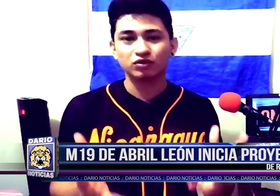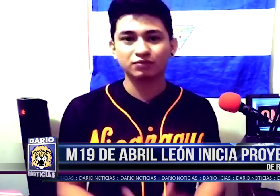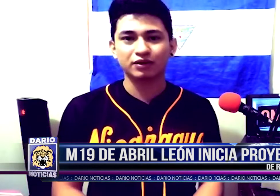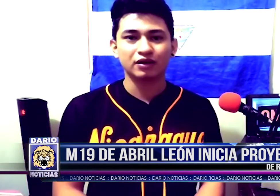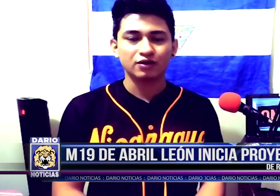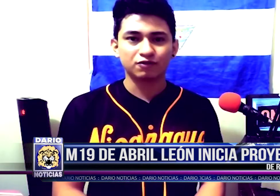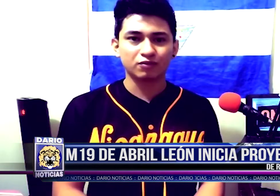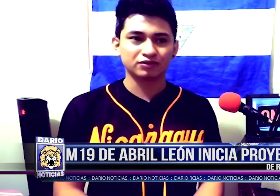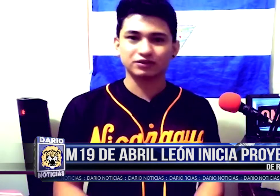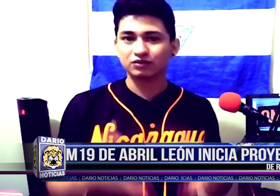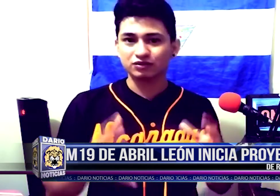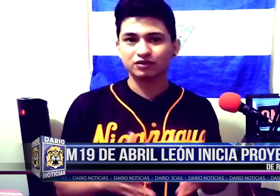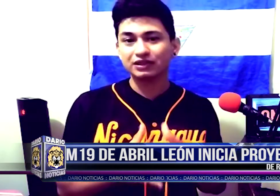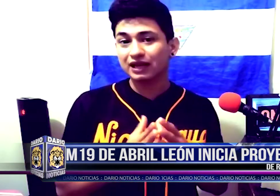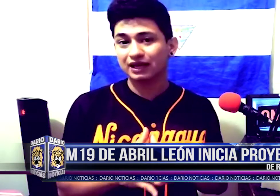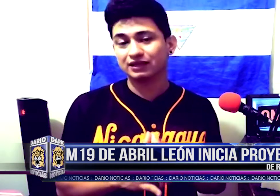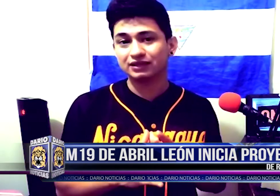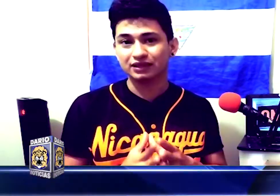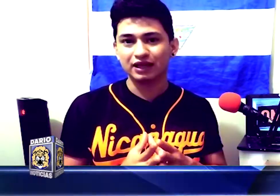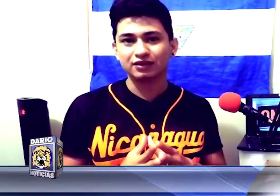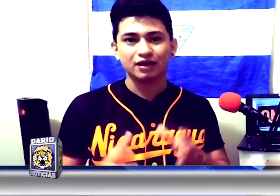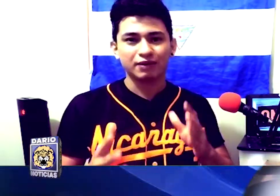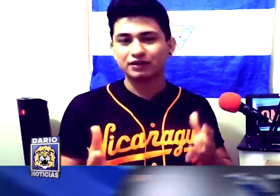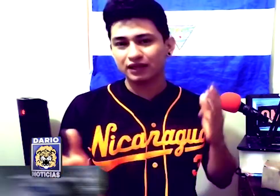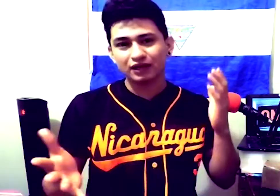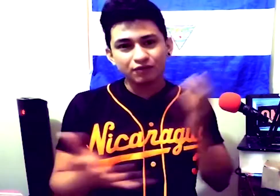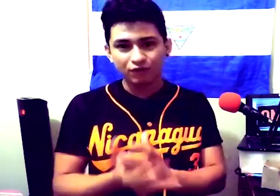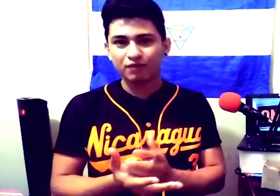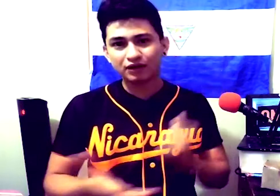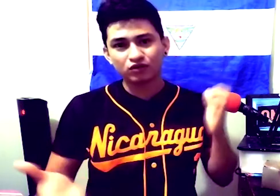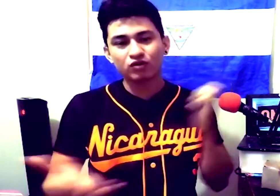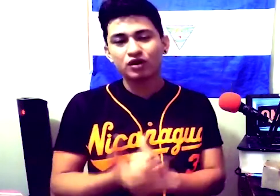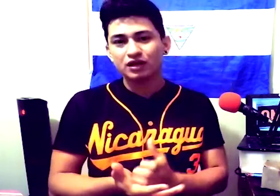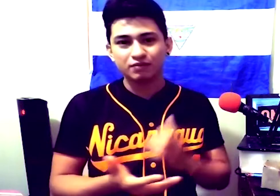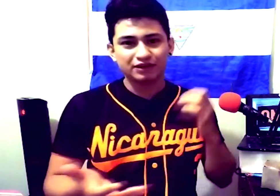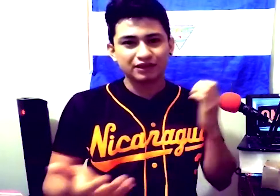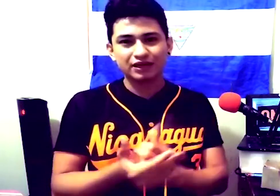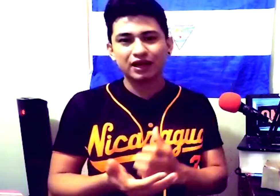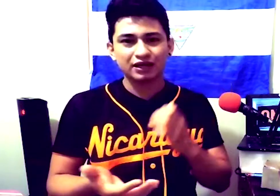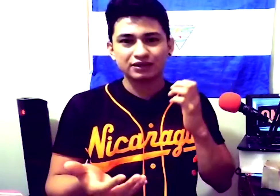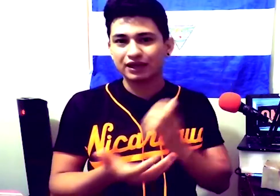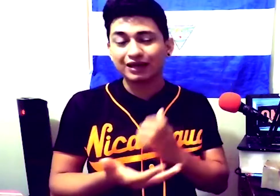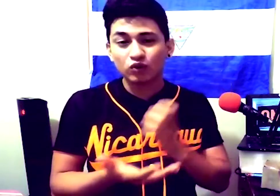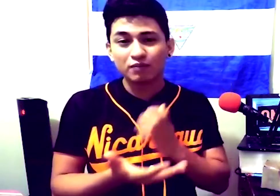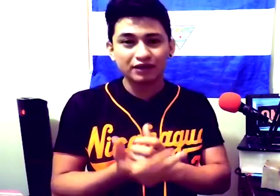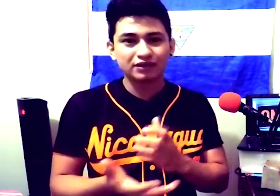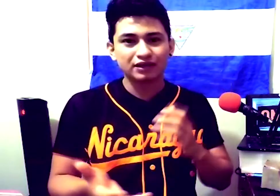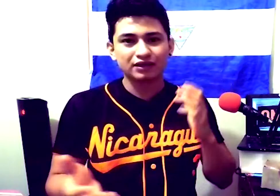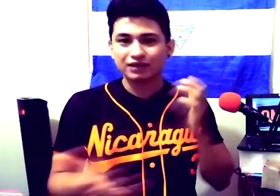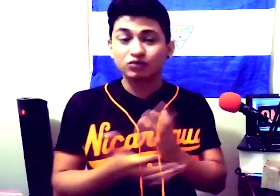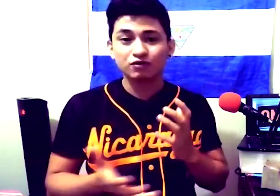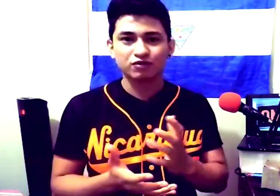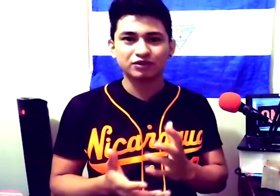de múltiple forma, entonces nosotros desde la clandestinidad mantener informando y mantener